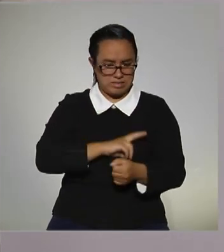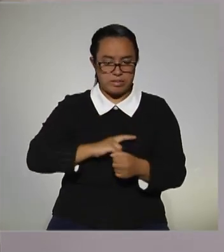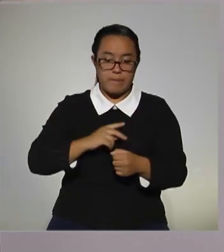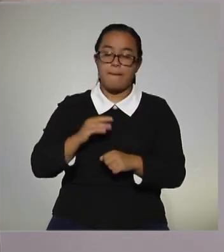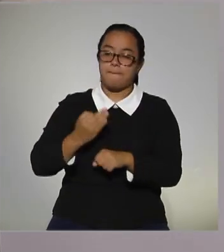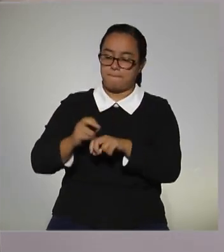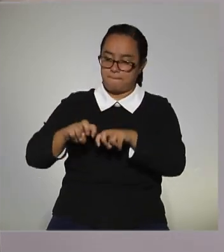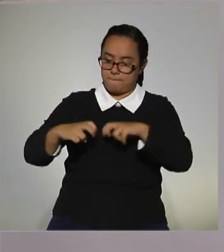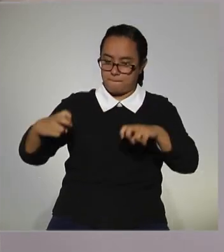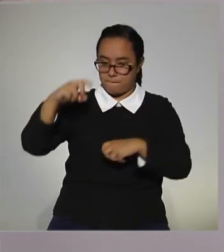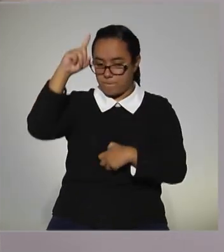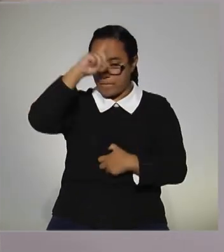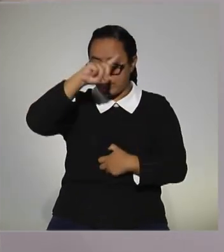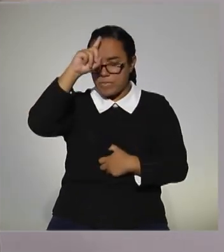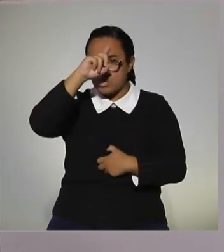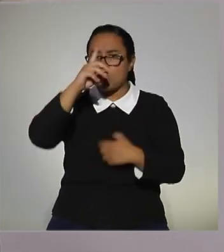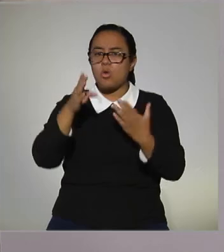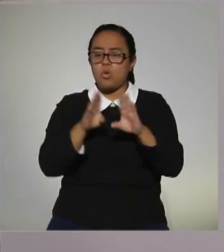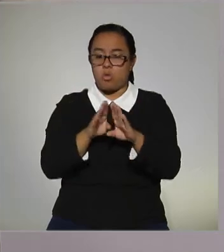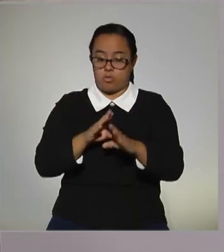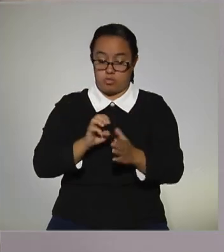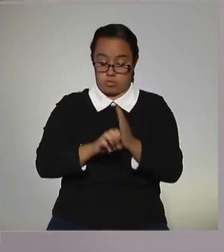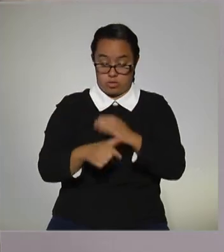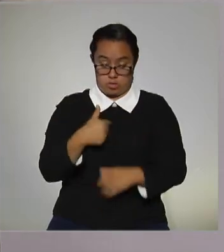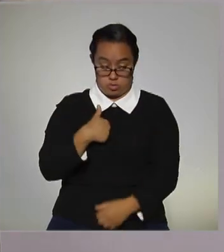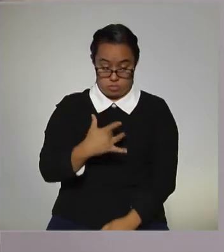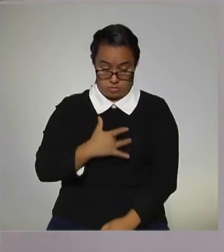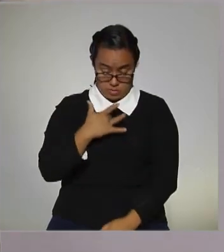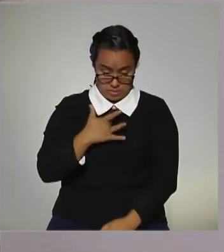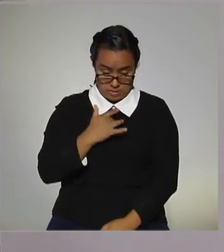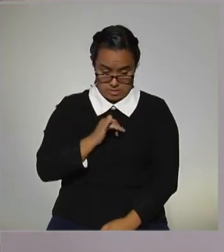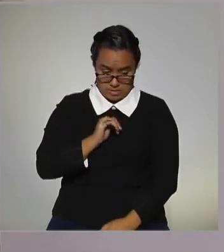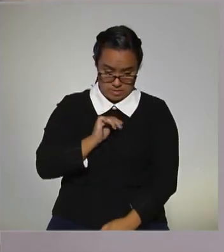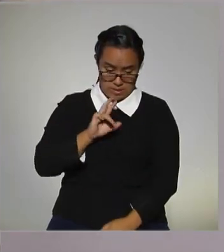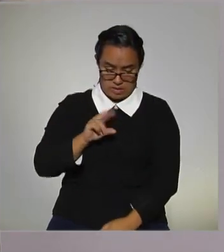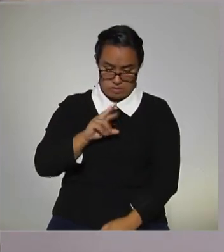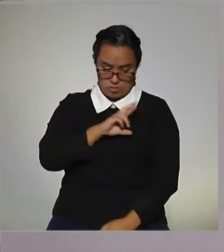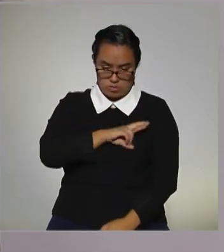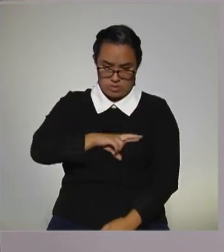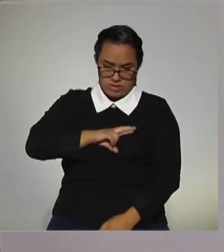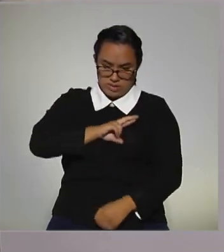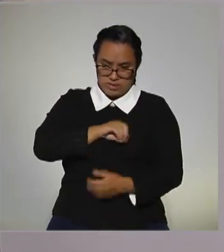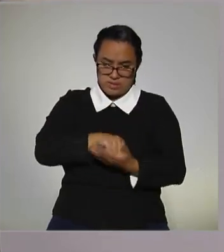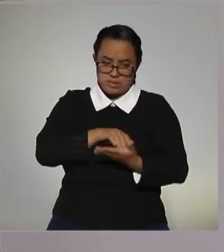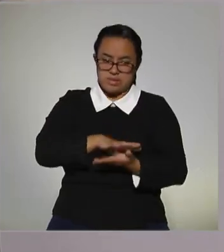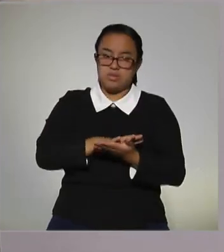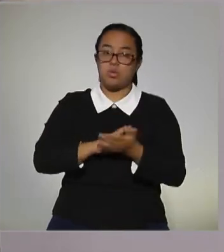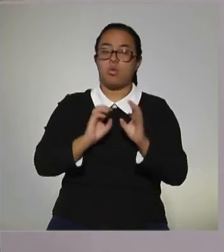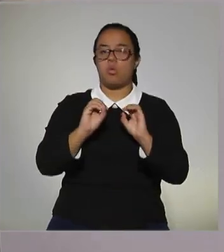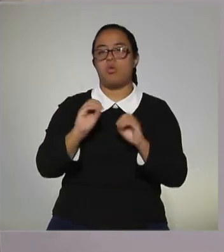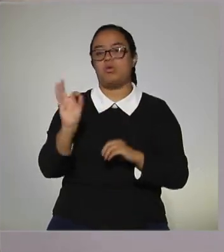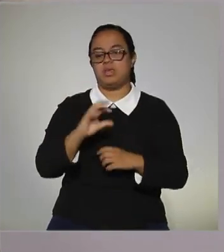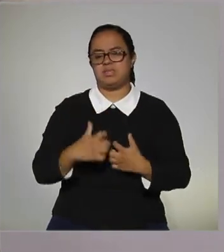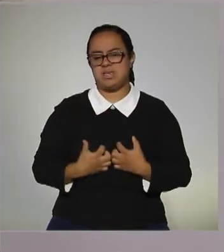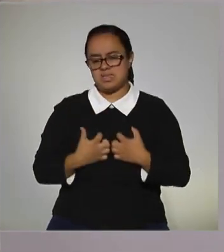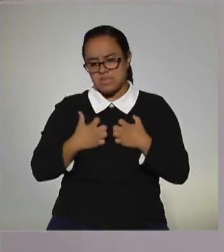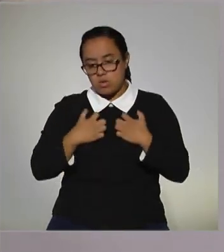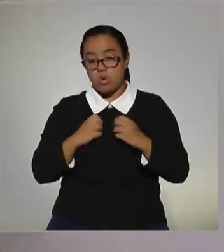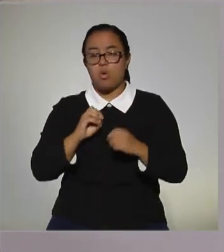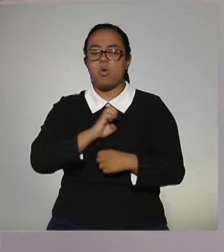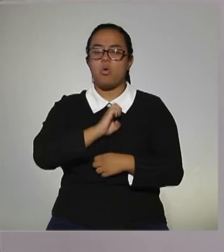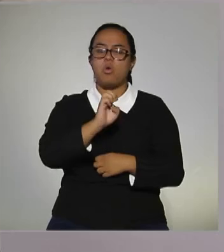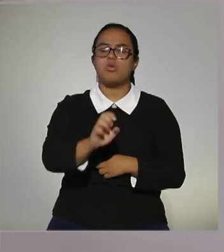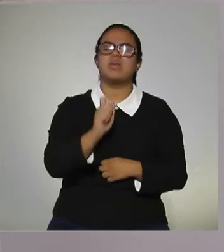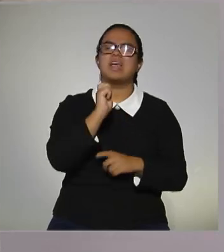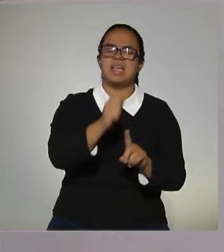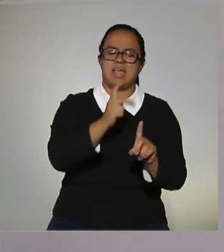nos ayudan, empezando para saber si lo que estoy sintiendo es o no un resentimiento, o es un enojo, o es odio. ¿Qué es? ¿Qué